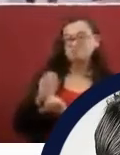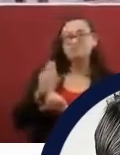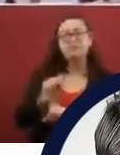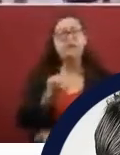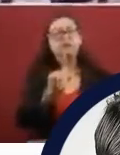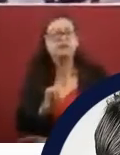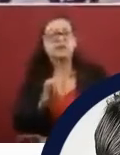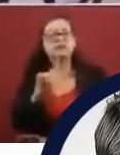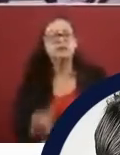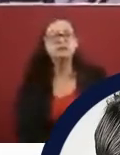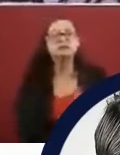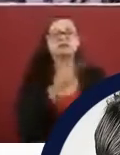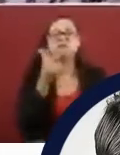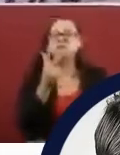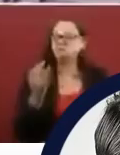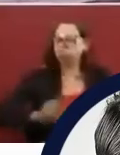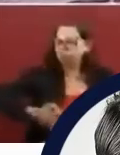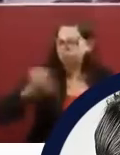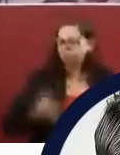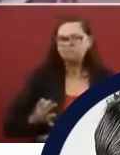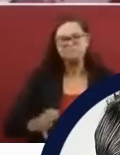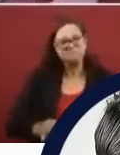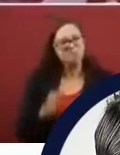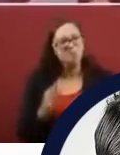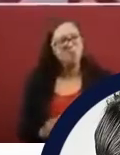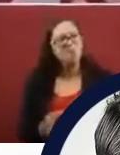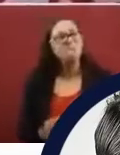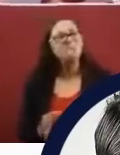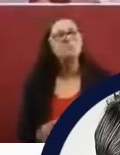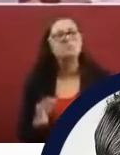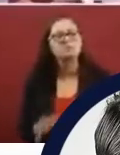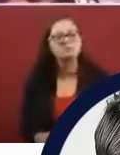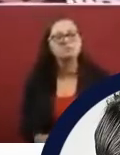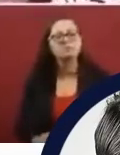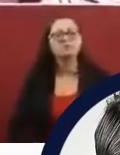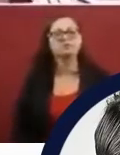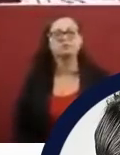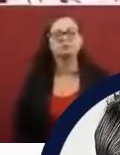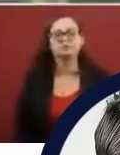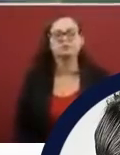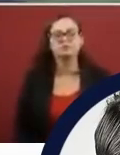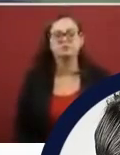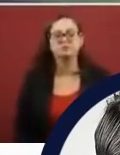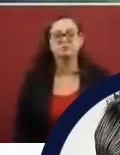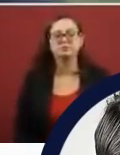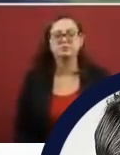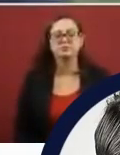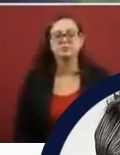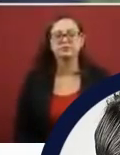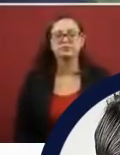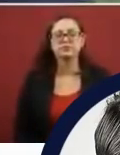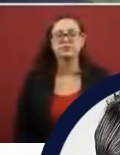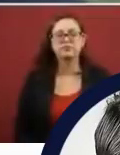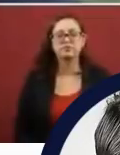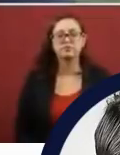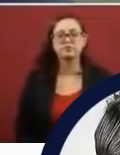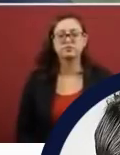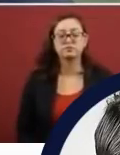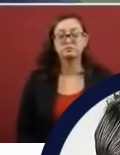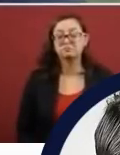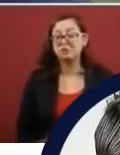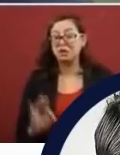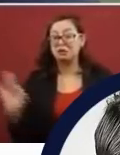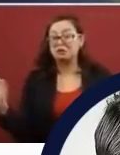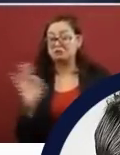lo confronta, a mexicanos contra la corrupción, a mexicanos contra la corrupción, la impunidad, no sé qué otra cosa.